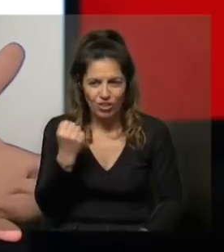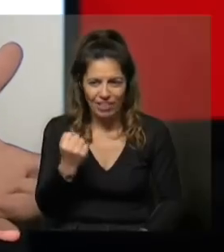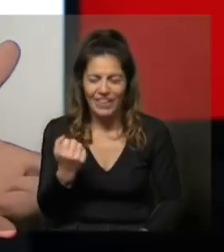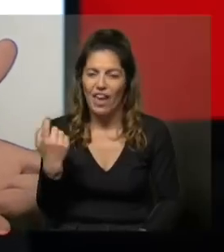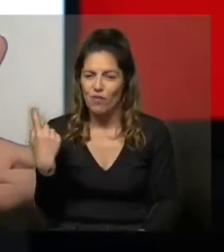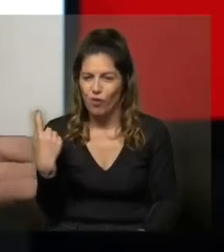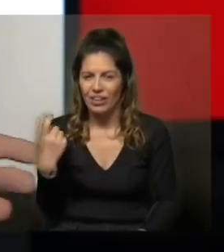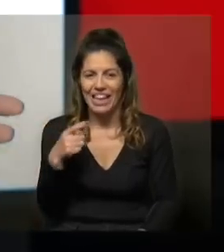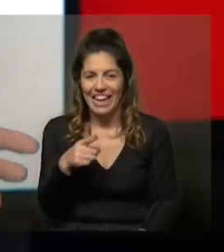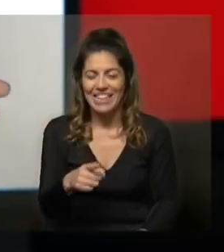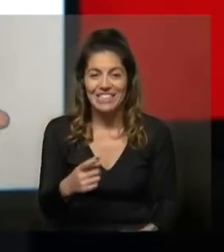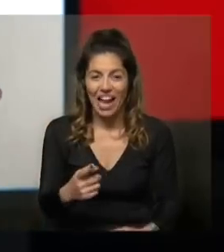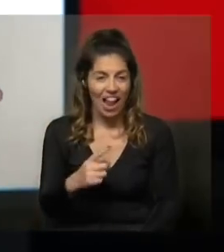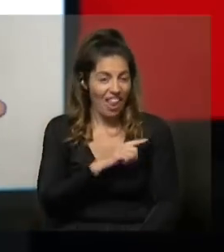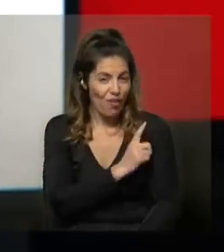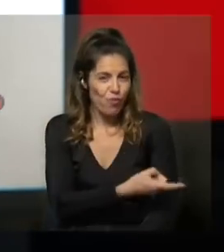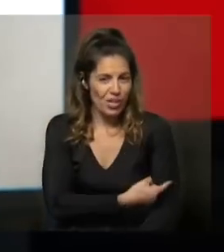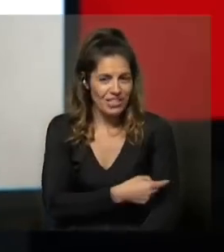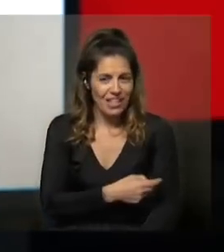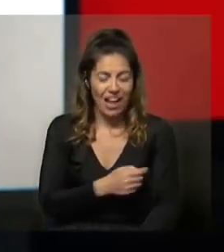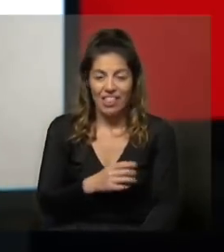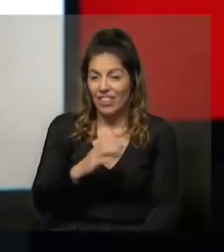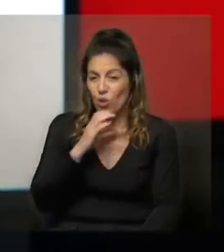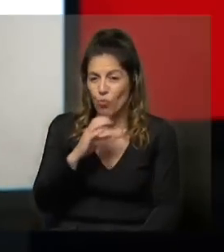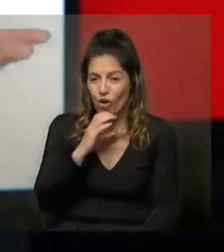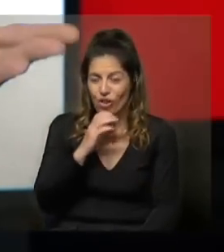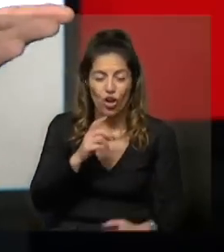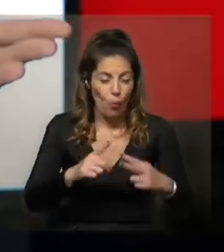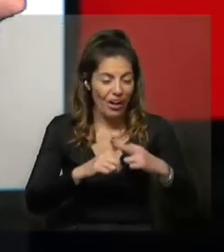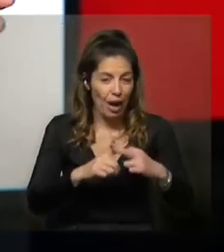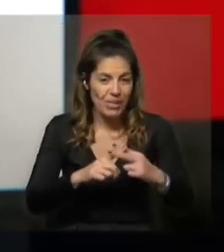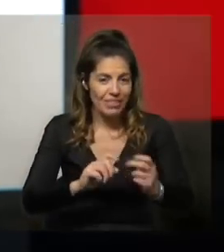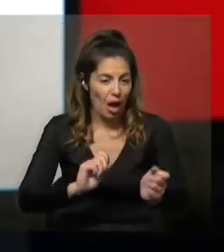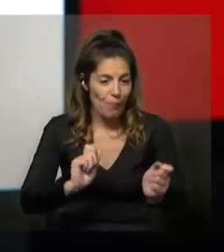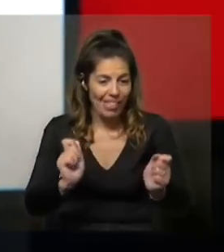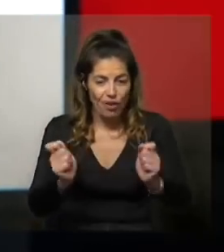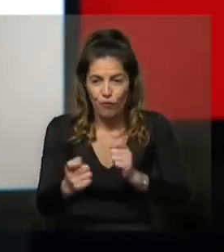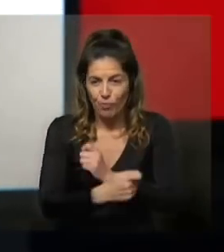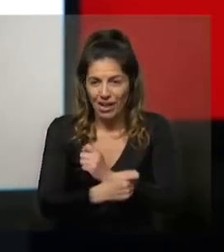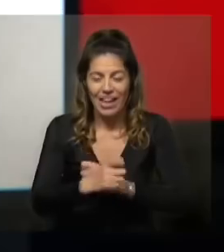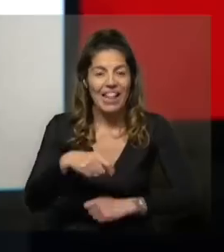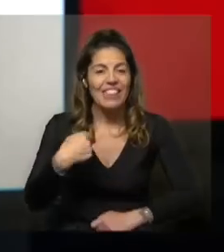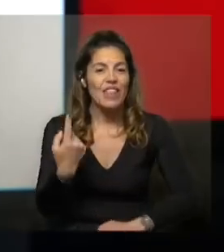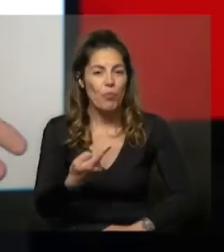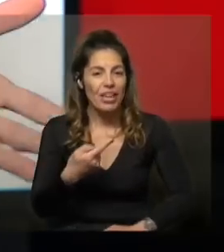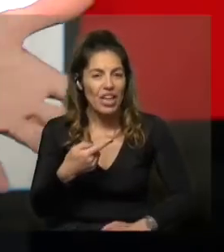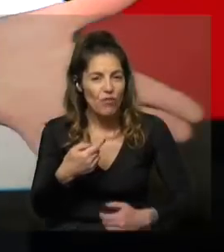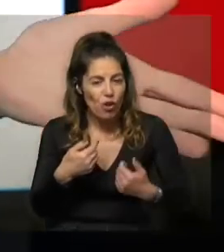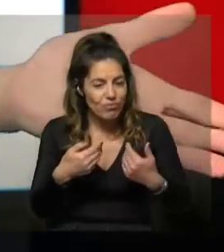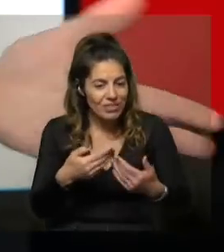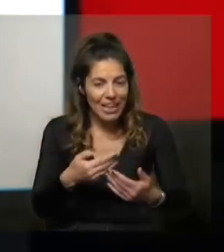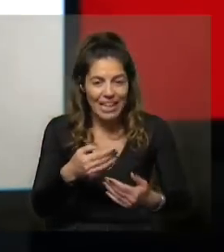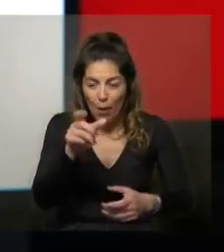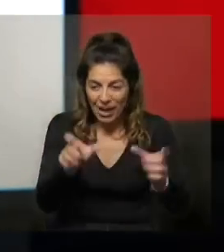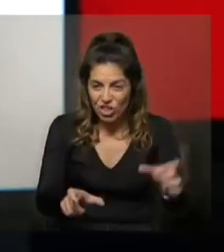herramienta de luz Esa es la fuerza que tiene el humor como herramienta para para transformar Porque después de que vos le entraste al espectador